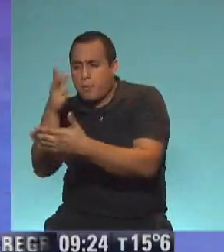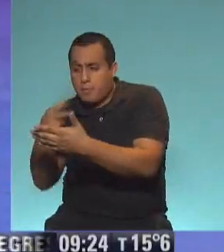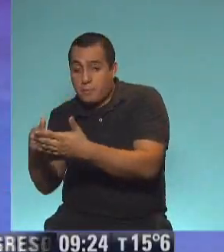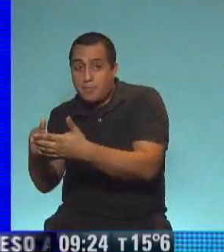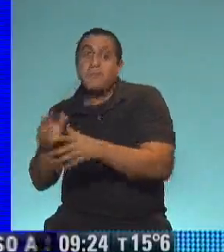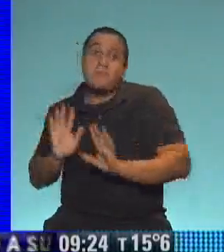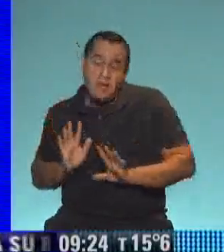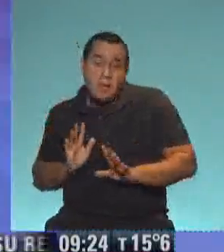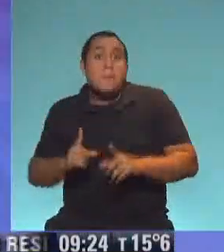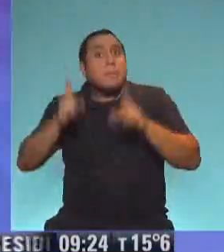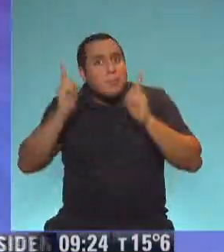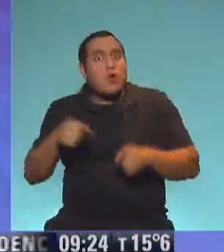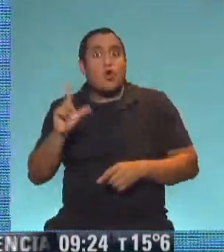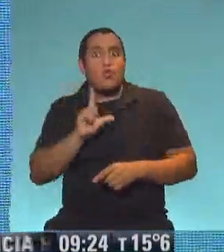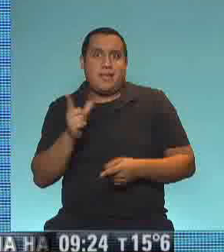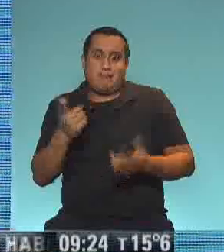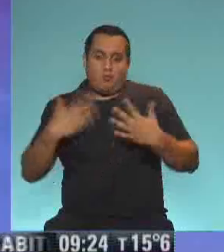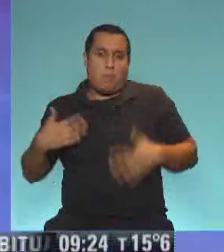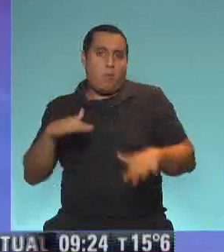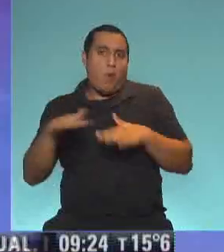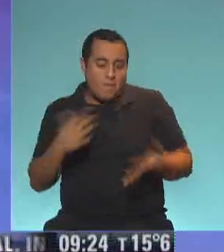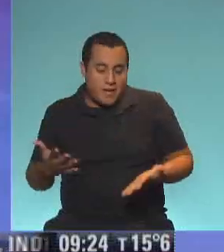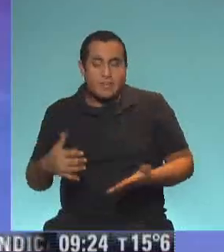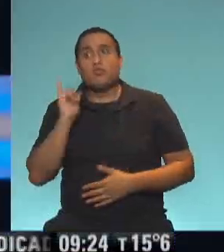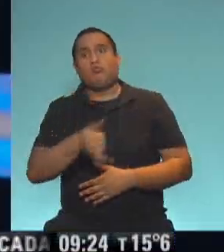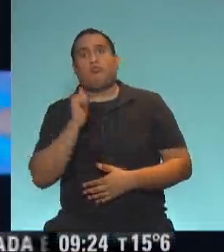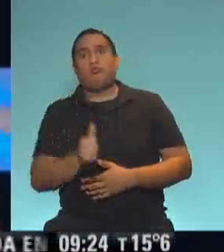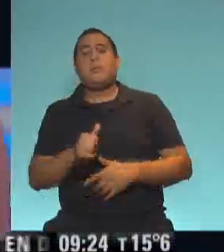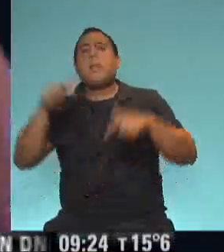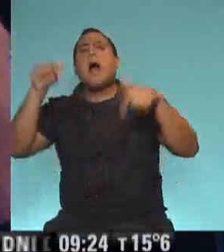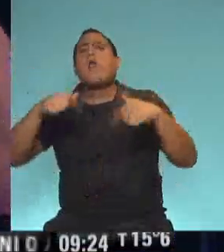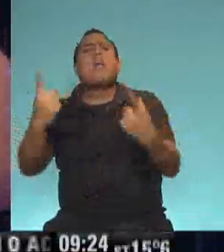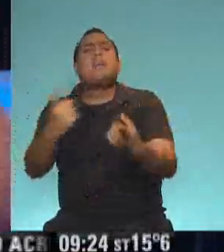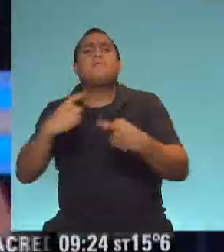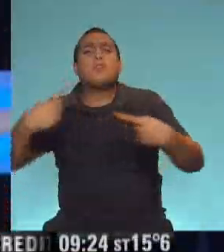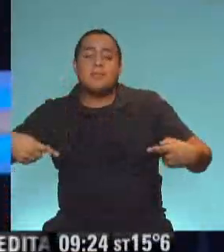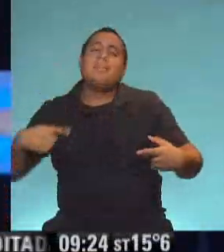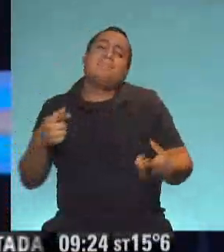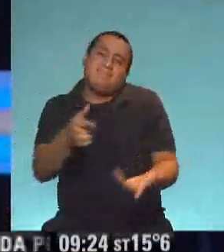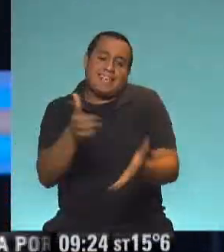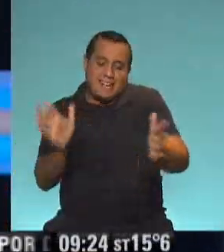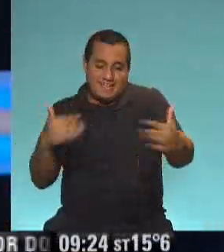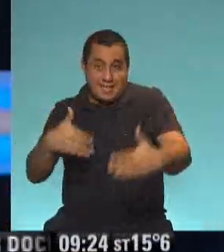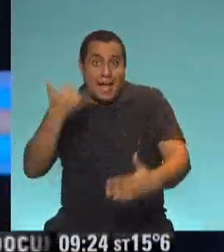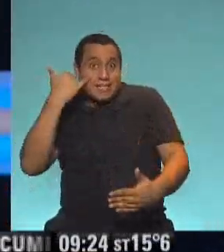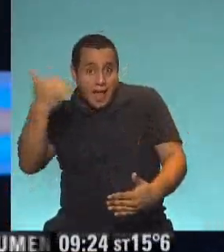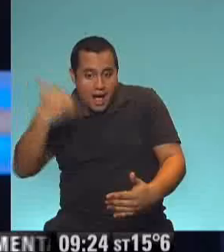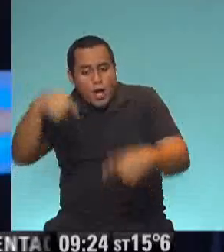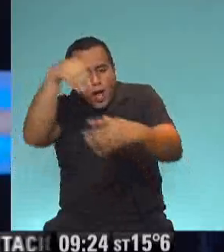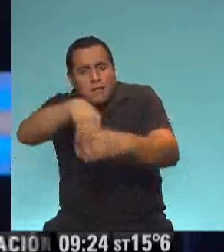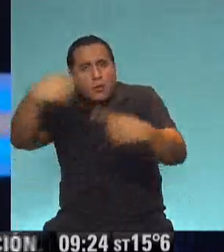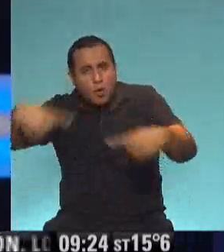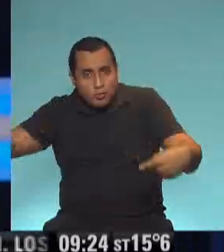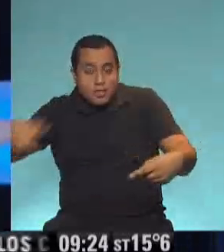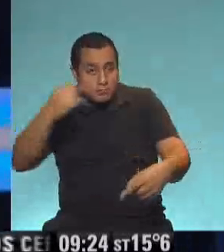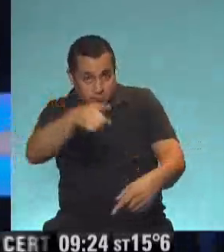sí. Pero así para que... todo eso, ¿qué necesitamos? Bien, para todo esto ya tienen la cajita armada sí. con algunos materiales. Sí. ¿Se